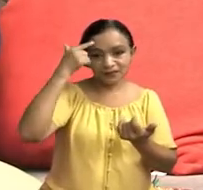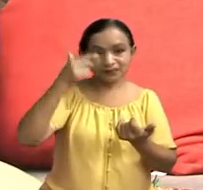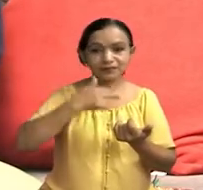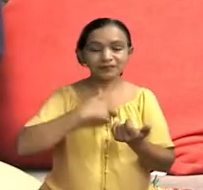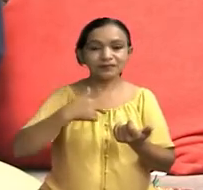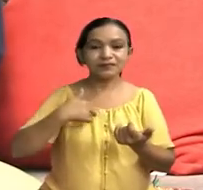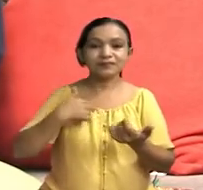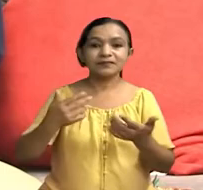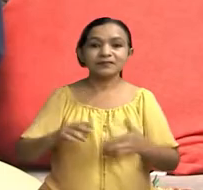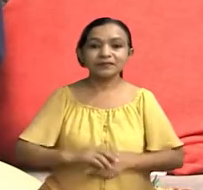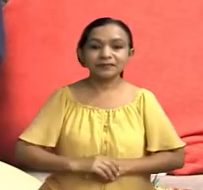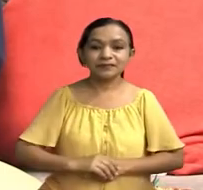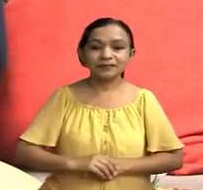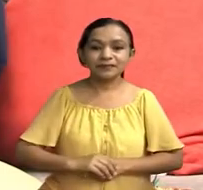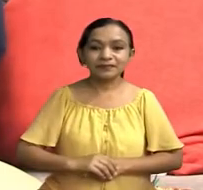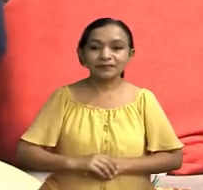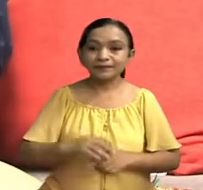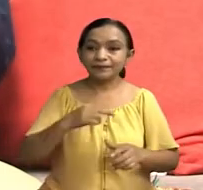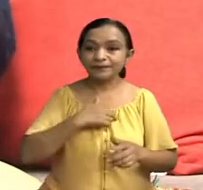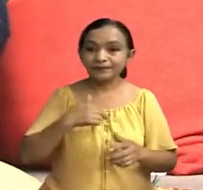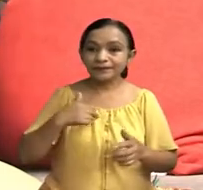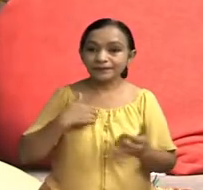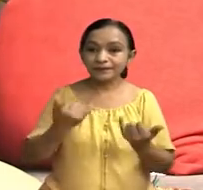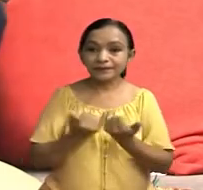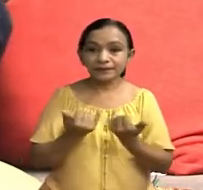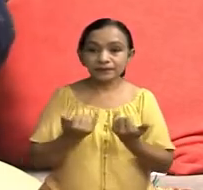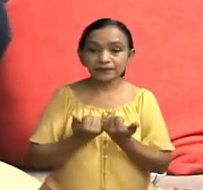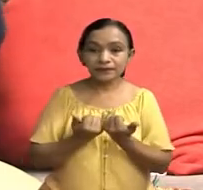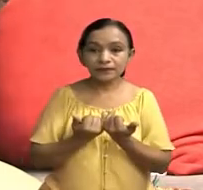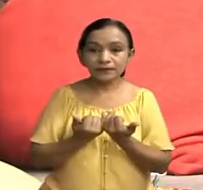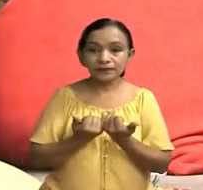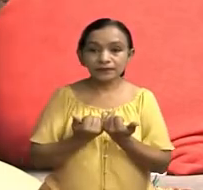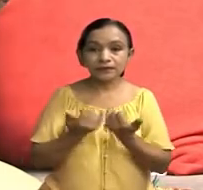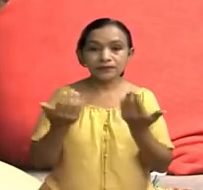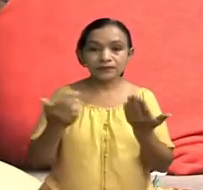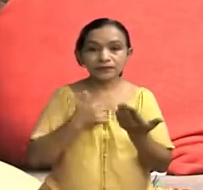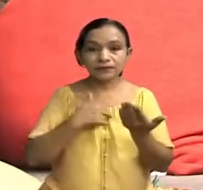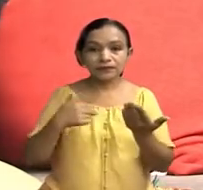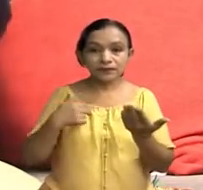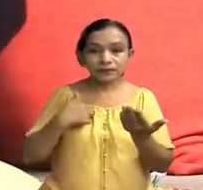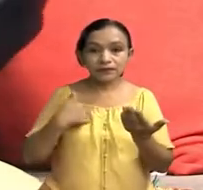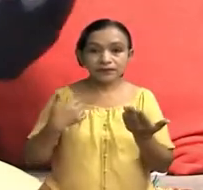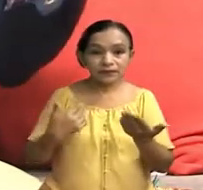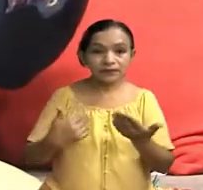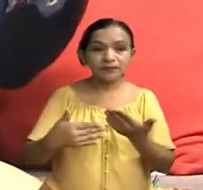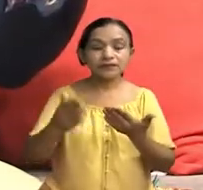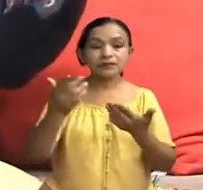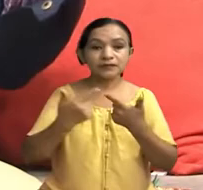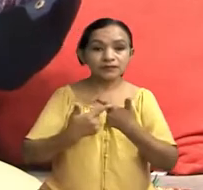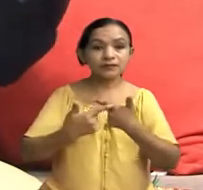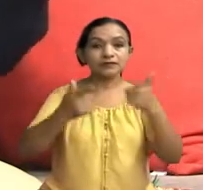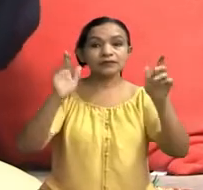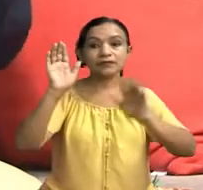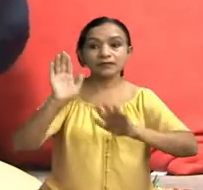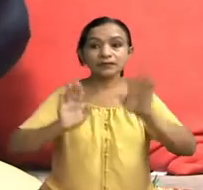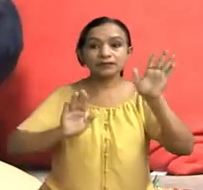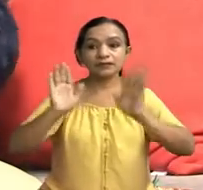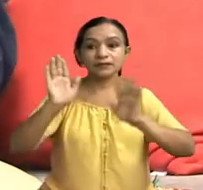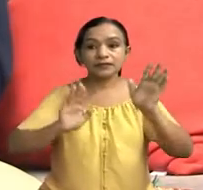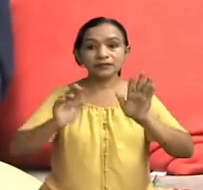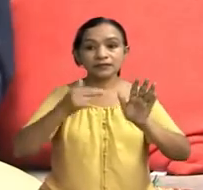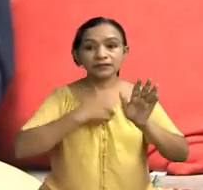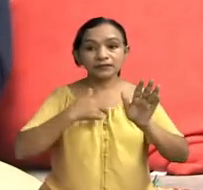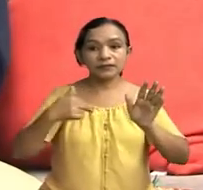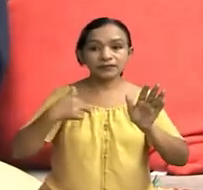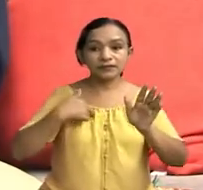pueblos, la lucha de los sectores progresistas, de las fuerzas de izquierda, de las fuerzas revolucionarias, que abrió la democracia. Una vía fue